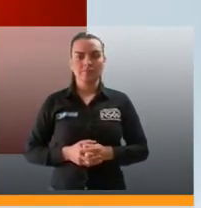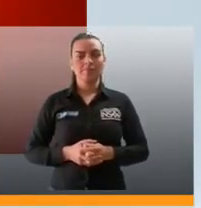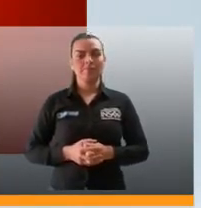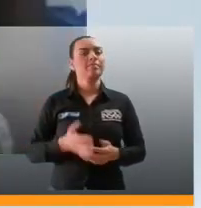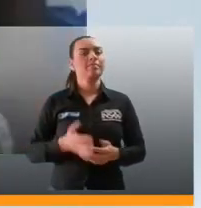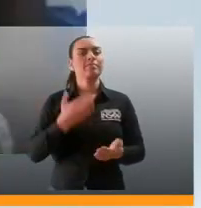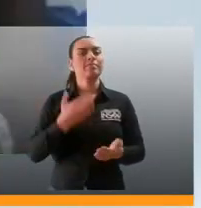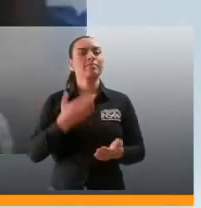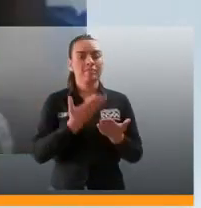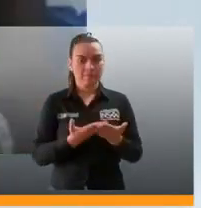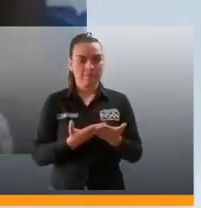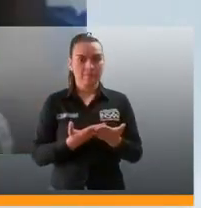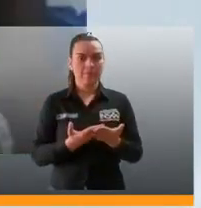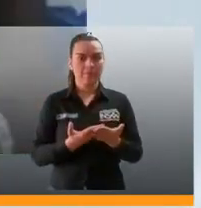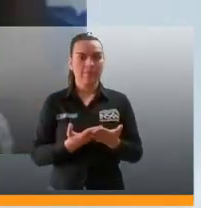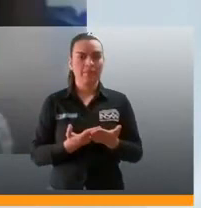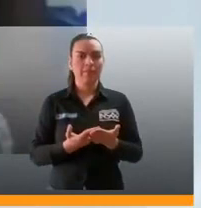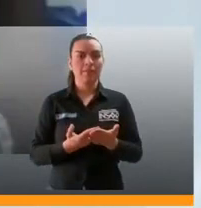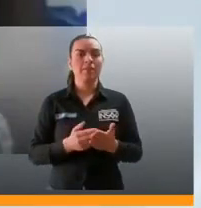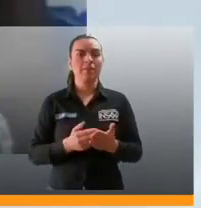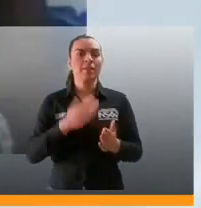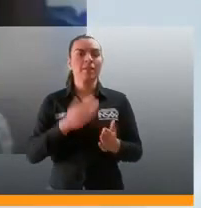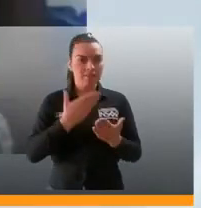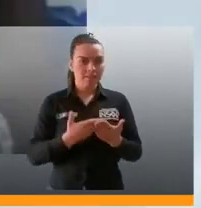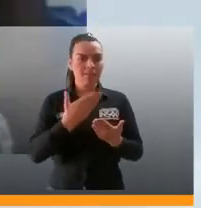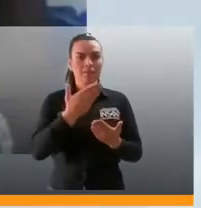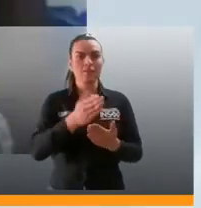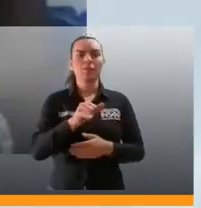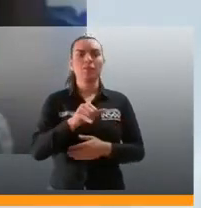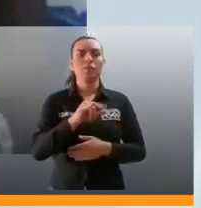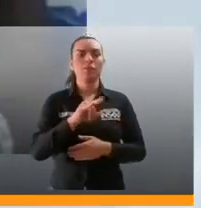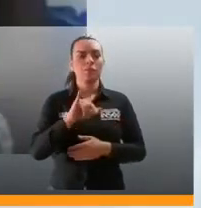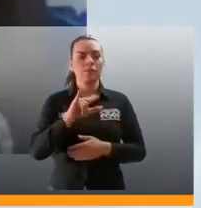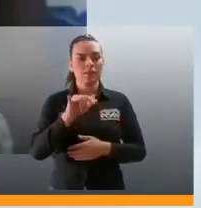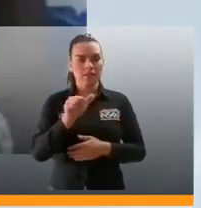Gracias. Gracias, Julia.